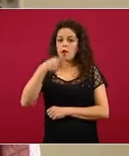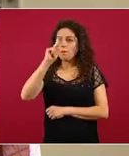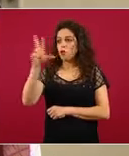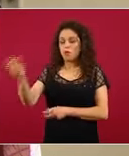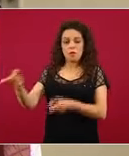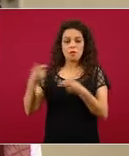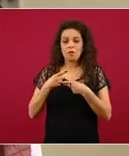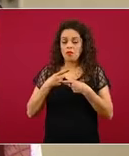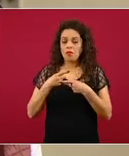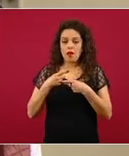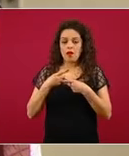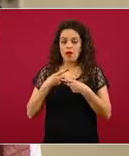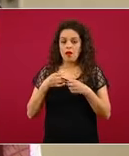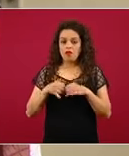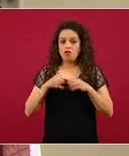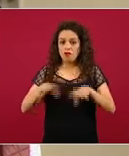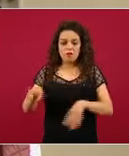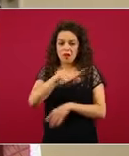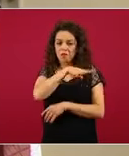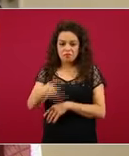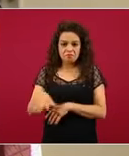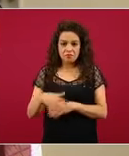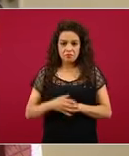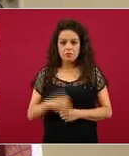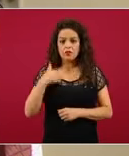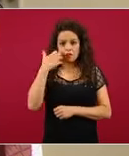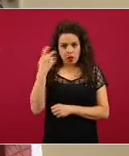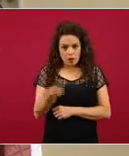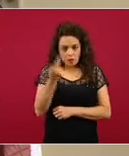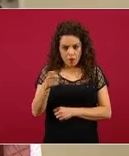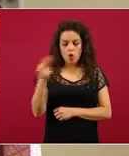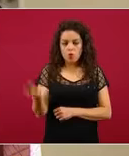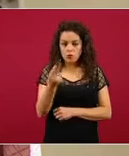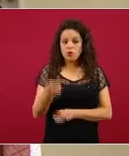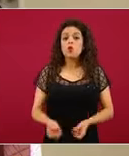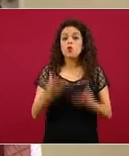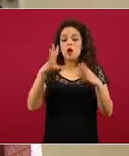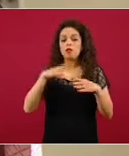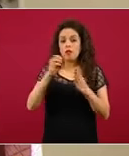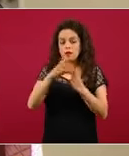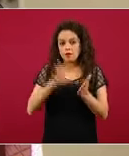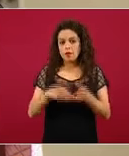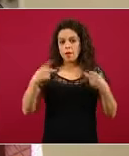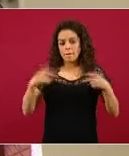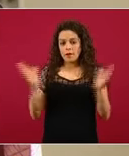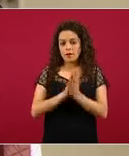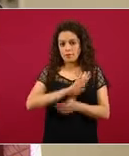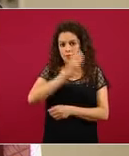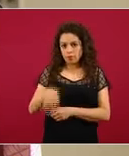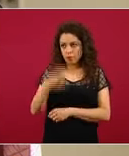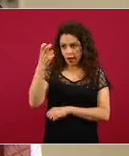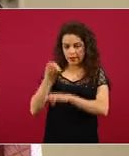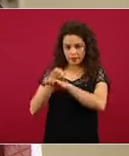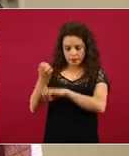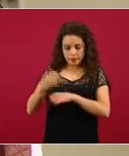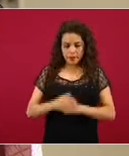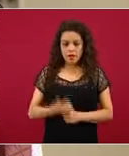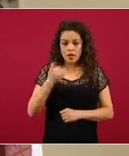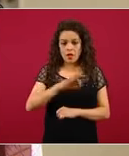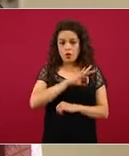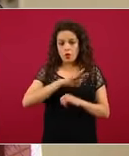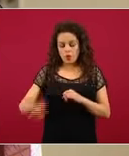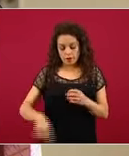Le pregunto a usted, ¿realmente cuántas son los decesos que hay registrados en el estado de Jalisco? Y por último, ¿cómo